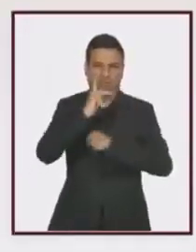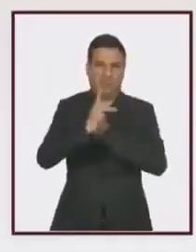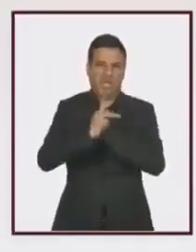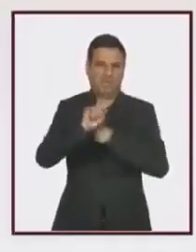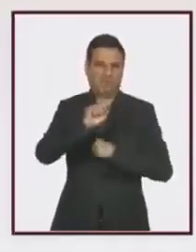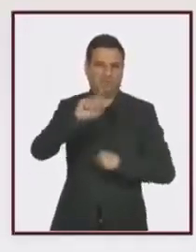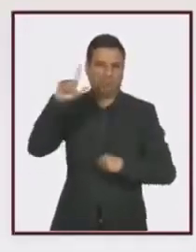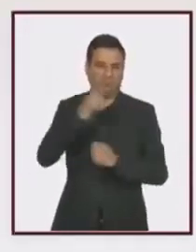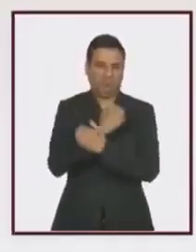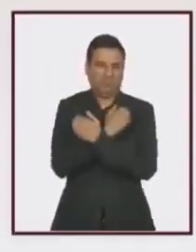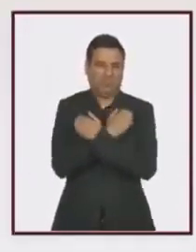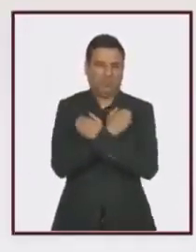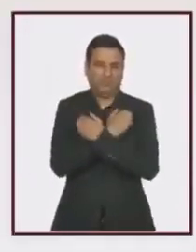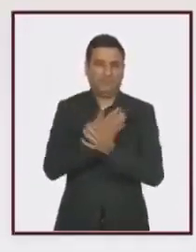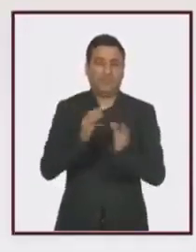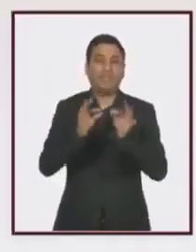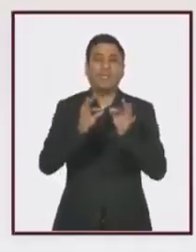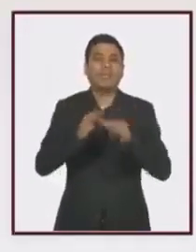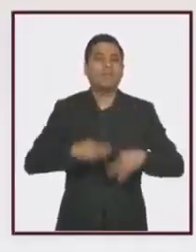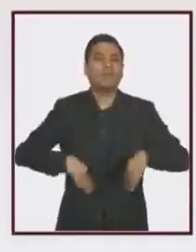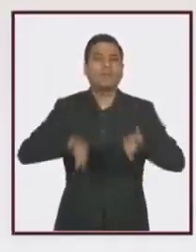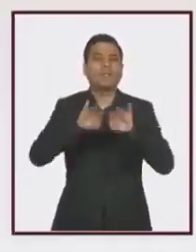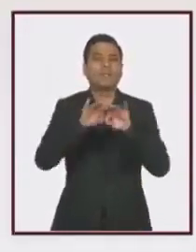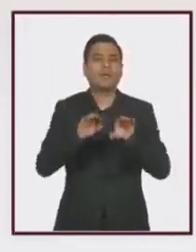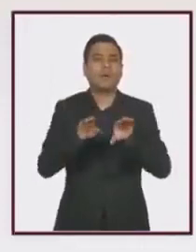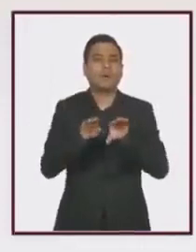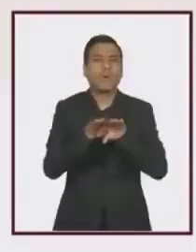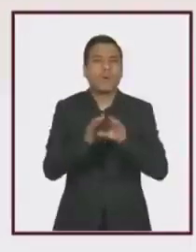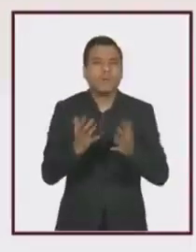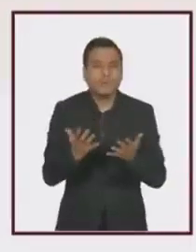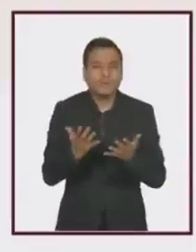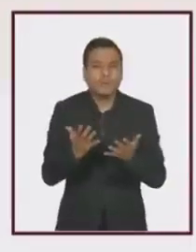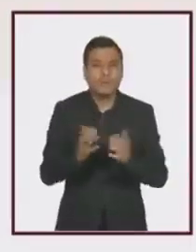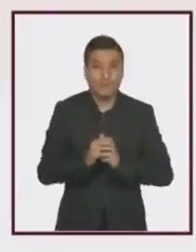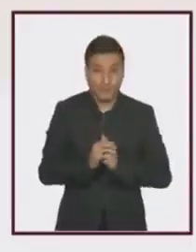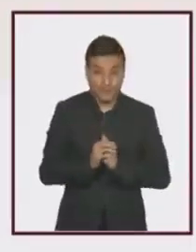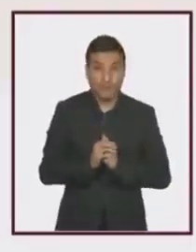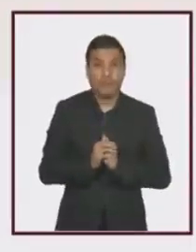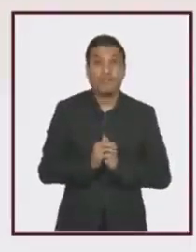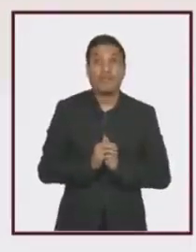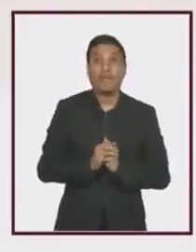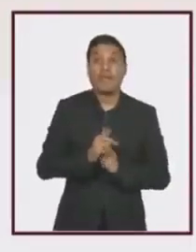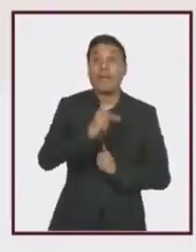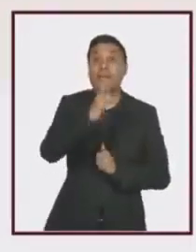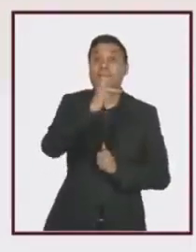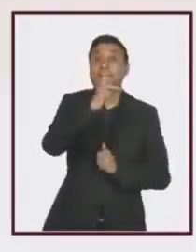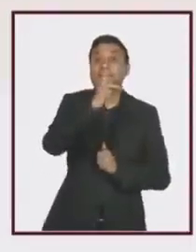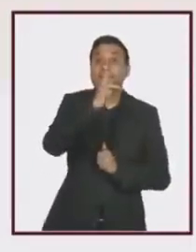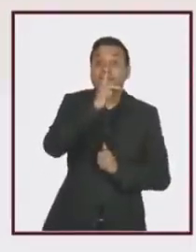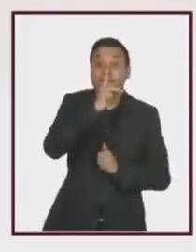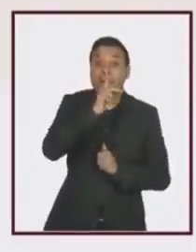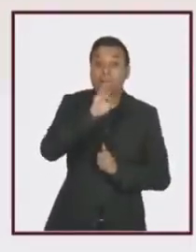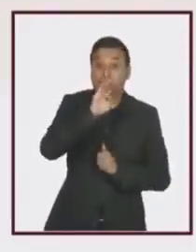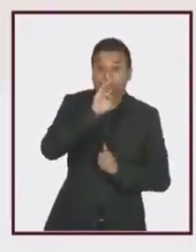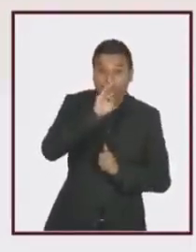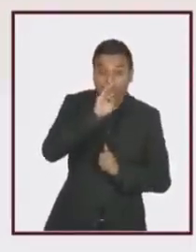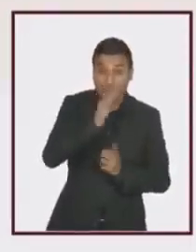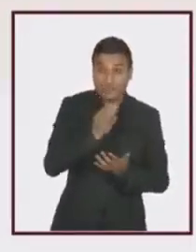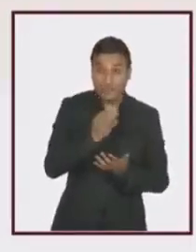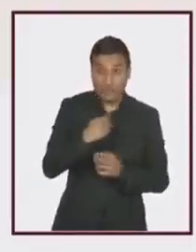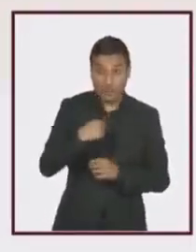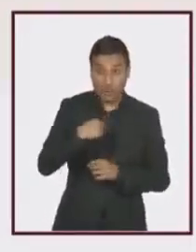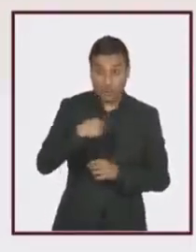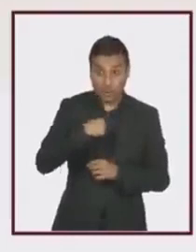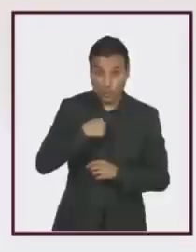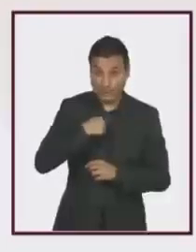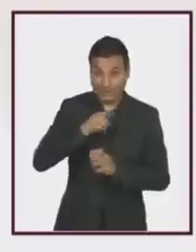lo primordial sin los padres de familia es que ellos no se comprometen a todo el trabajo en las aulas, ya que esto se queda